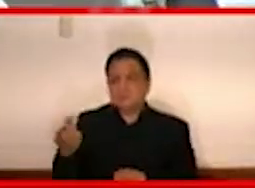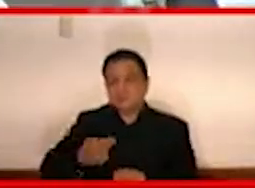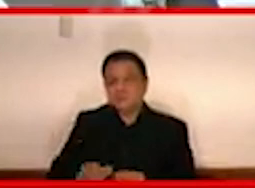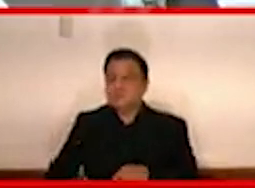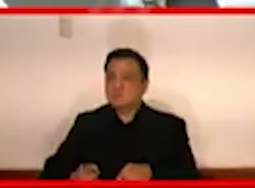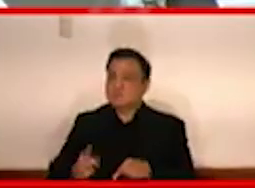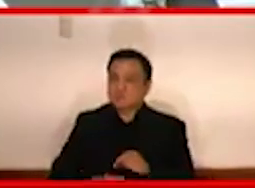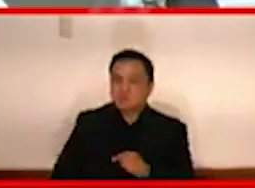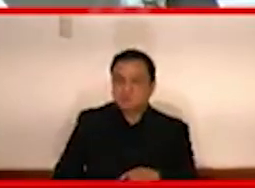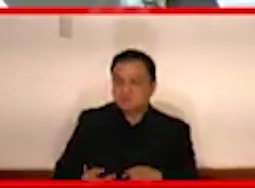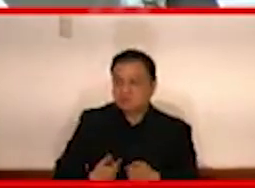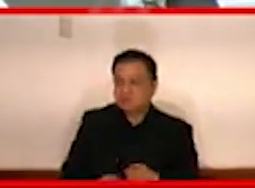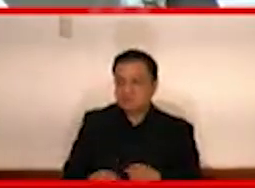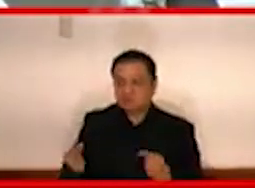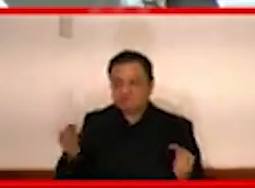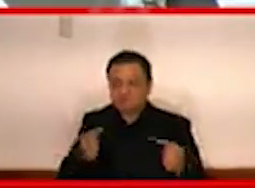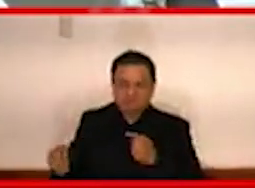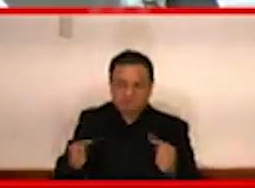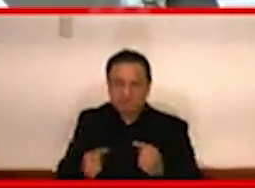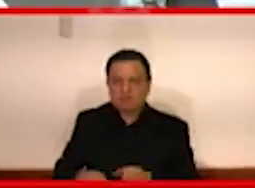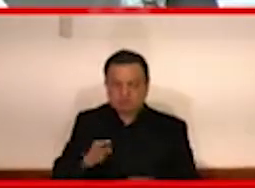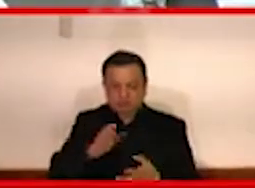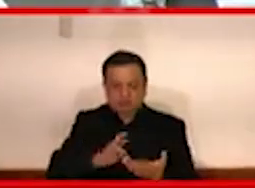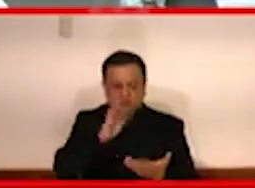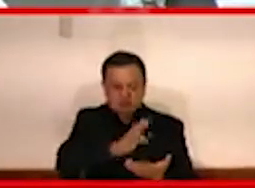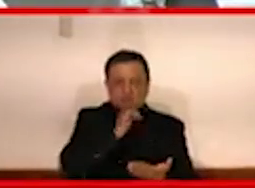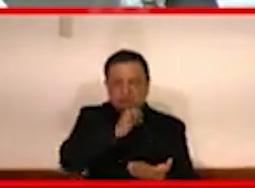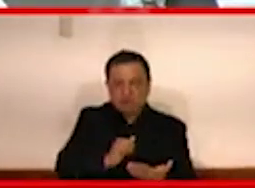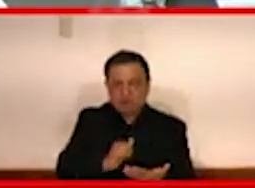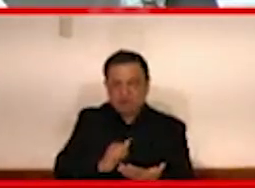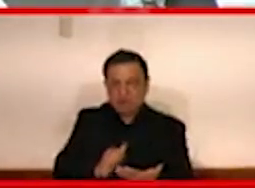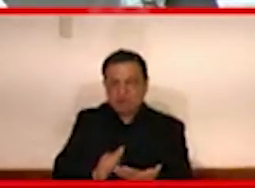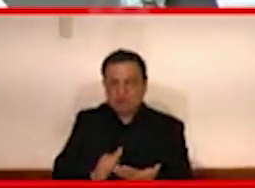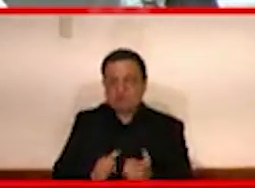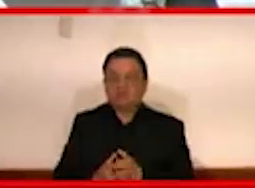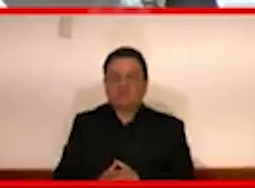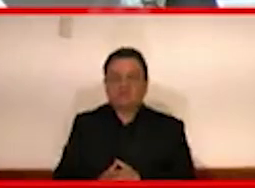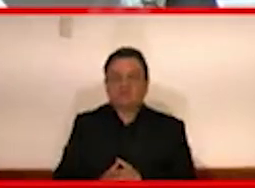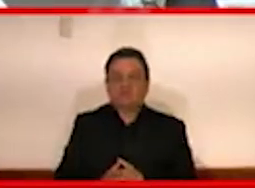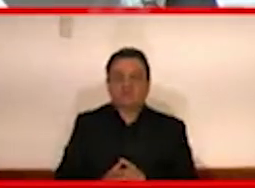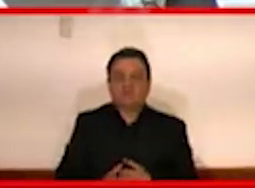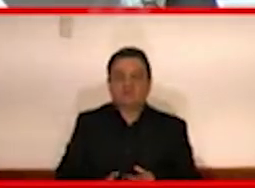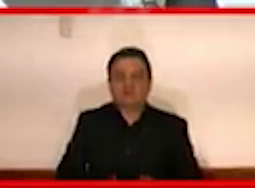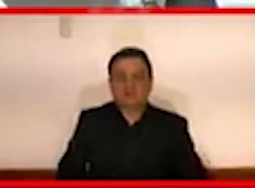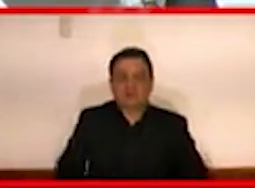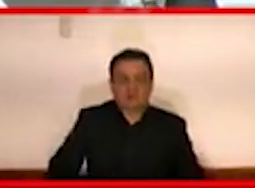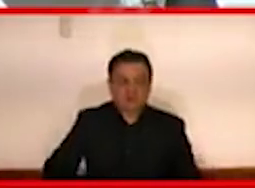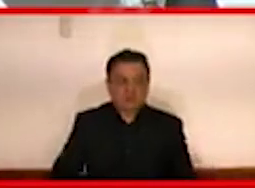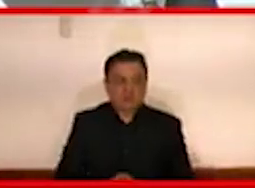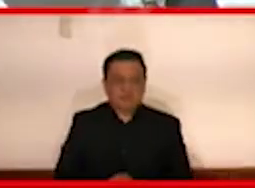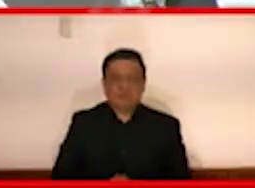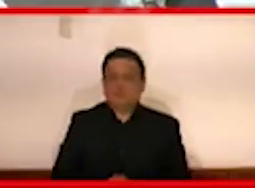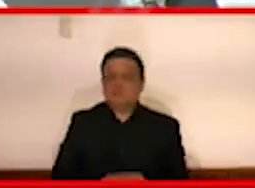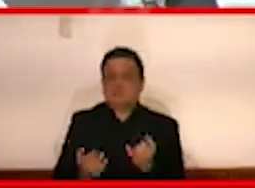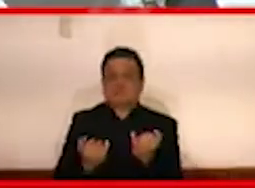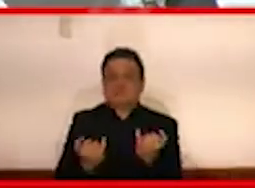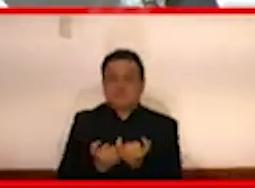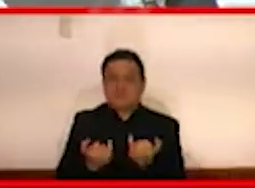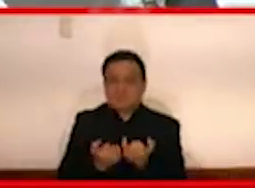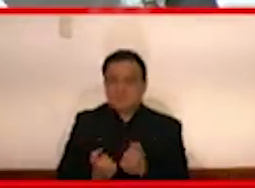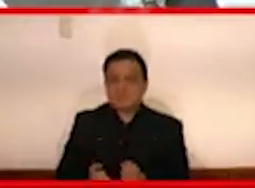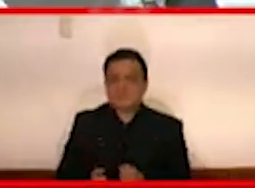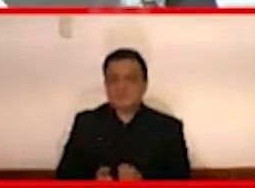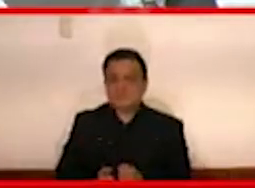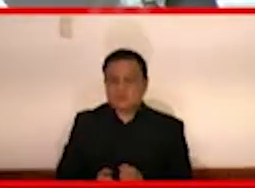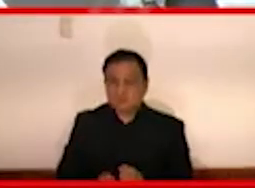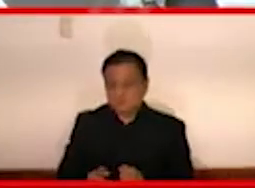de intolerancia y de falta de respeto a las reglas transgreden la convivencia social en general. También genera una afectación